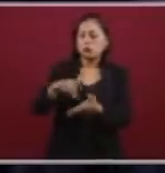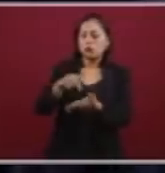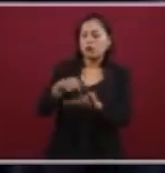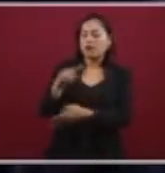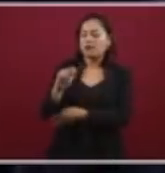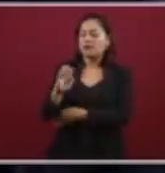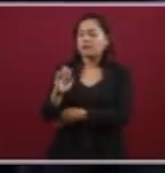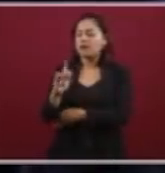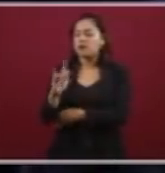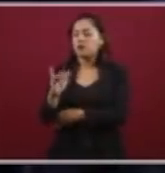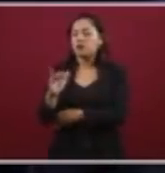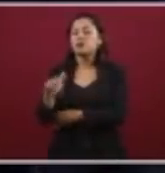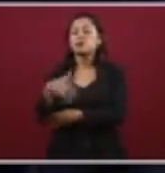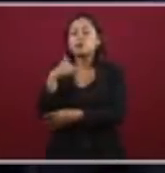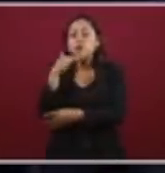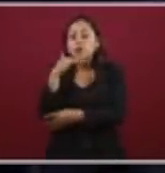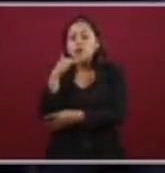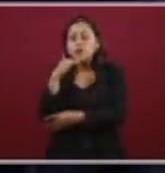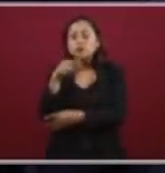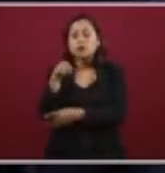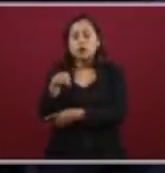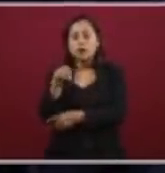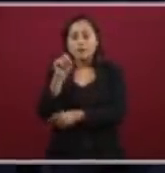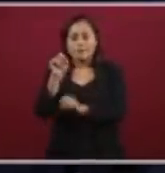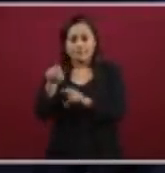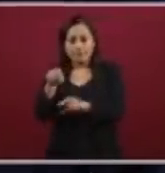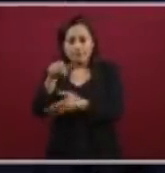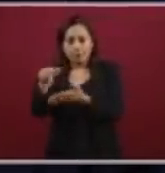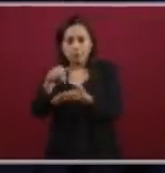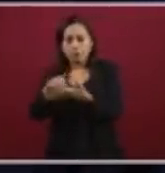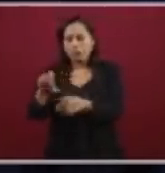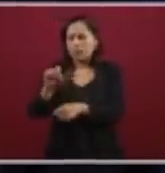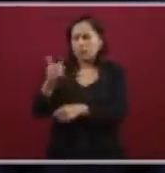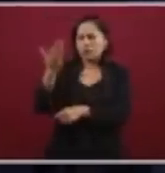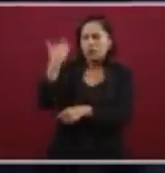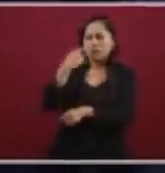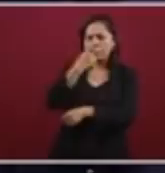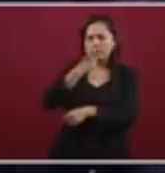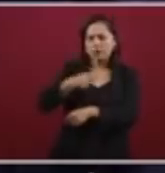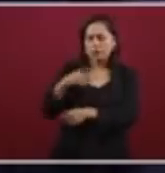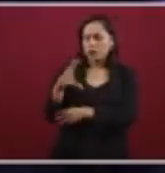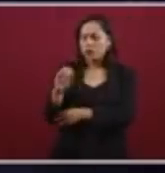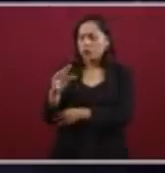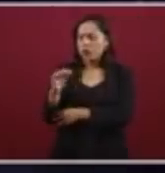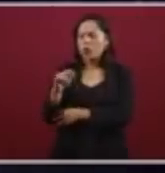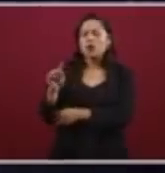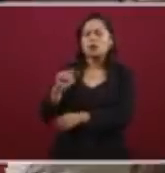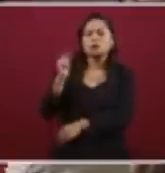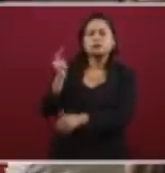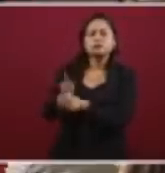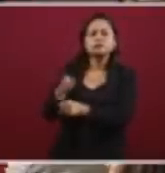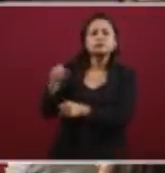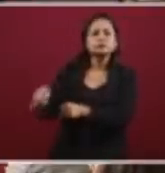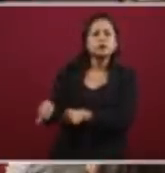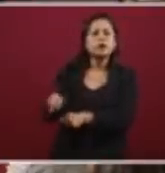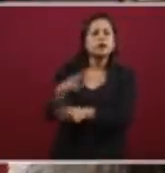búsqueda en el basurero de cocula donde si se había dicho que habían encontrado restos de al menos uno de los normalistas gracias